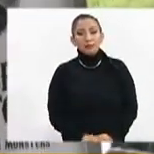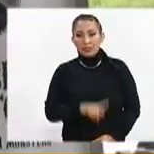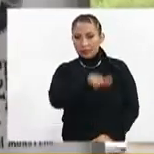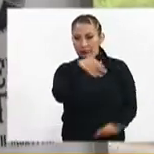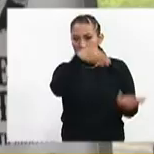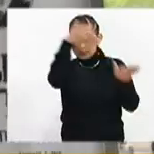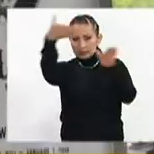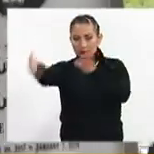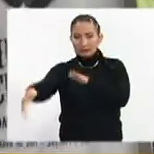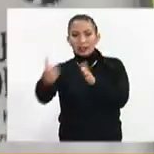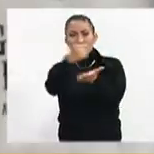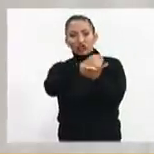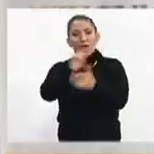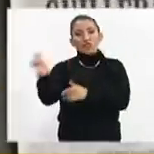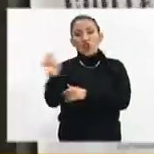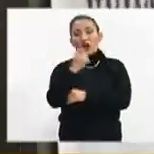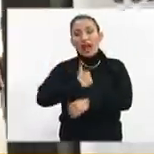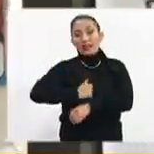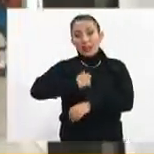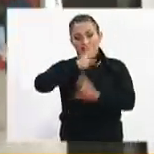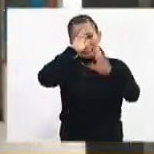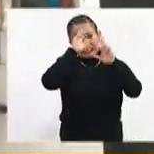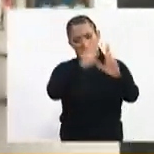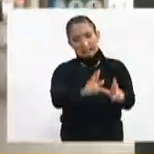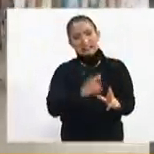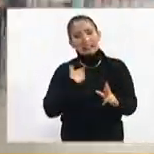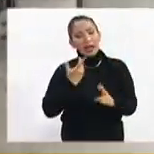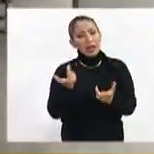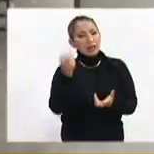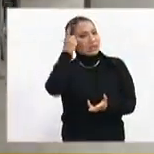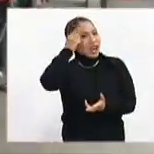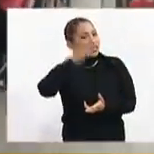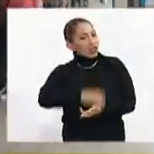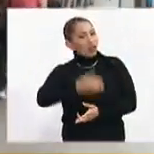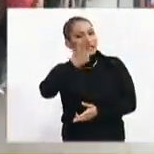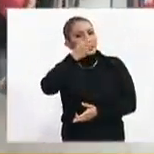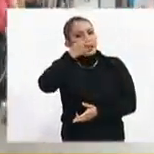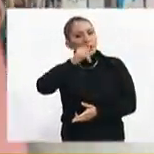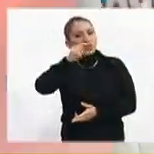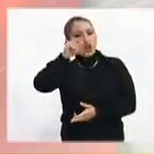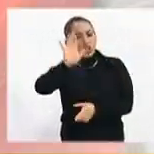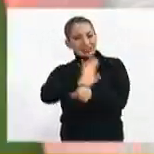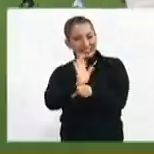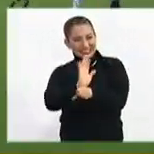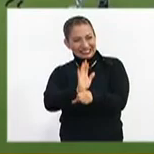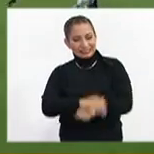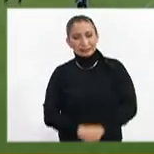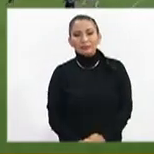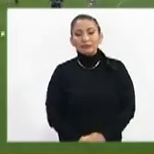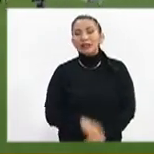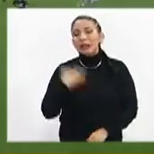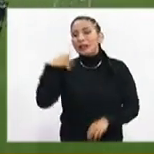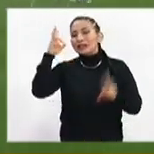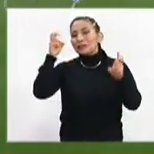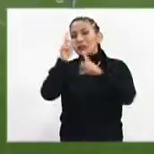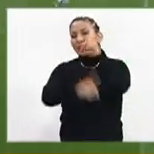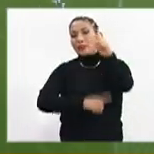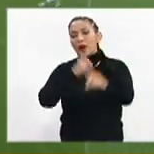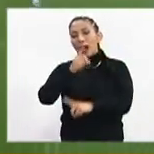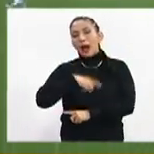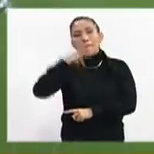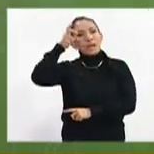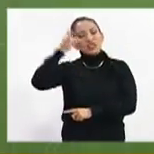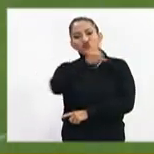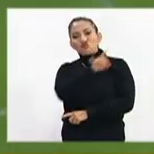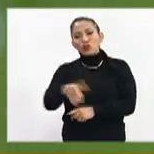Más adelante, la ciudad de Toronto, Canadá, rindió homenaje al director mexicano Guillermo del Toro. Y en los deportes, Pachuca